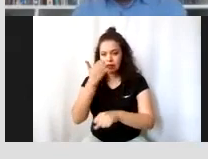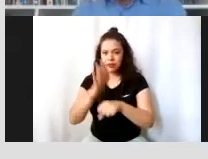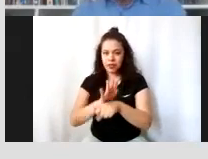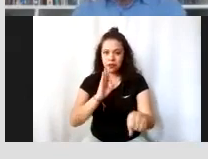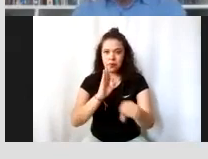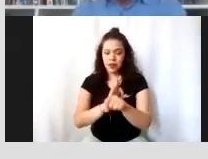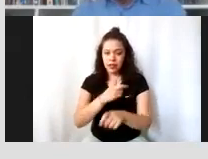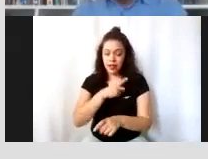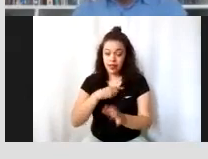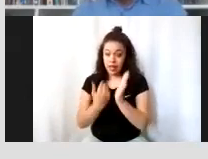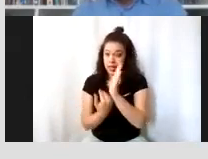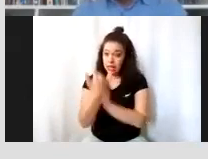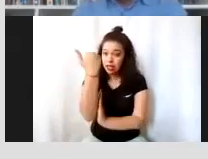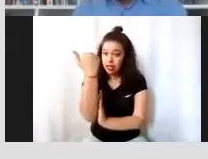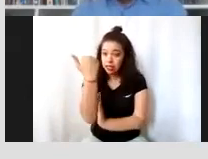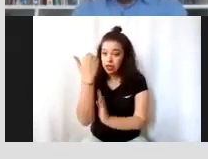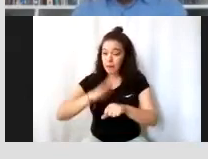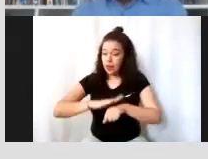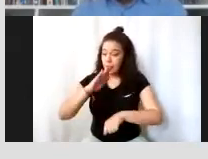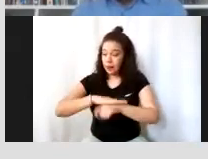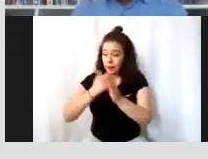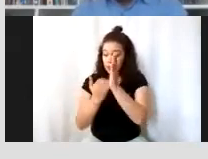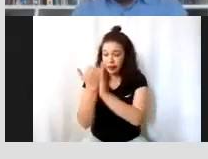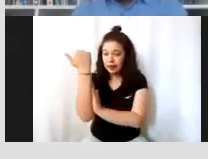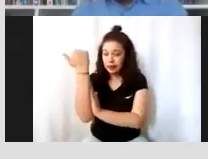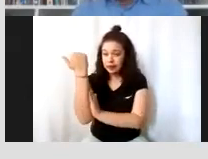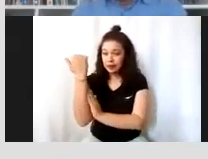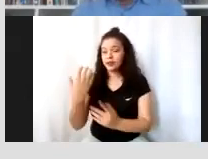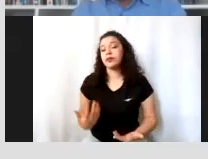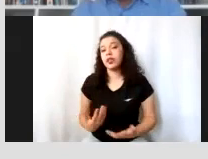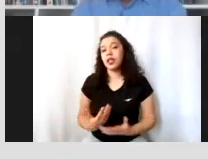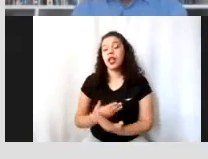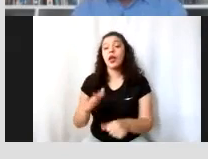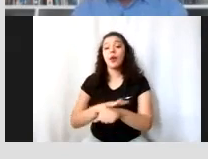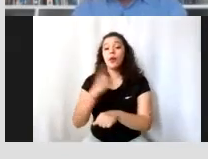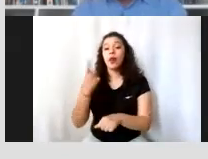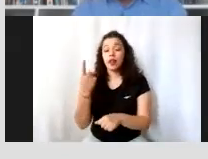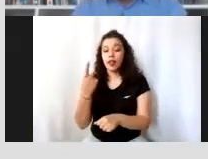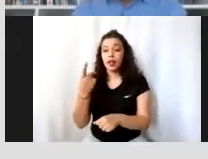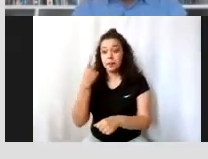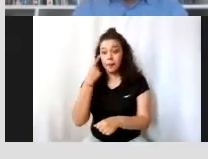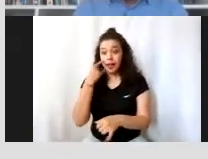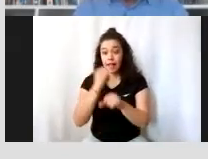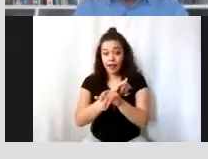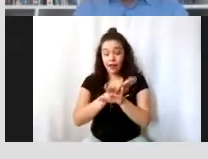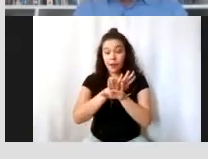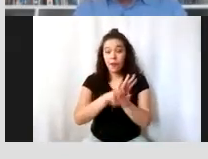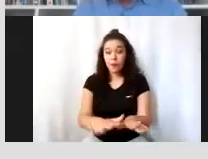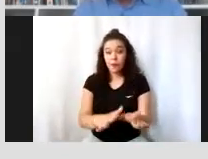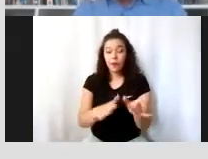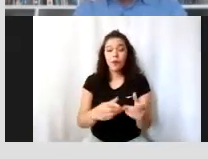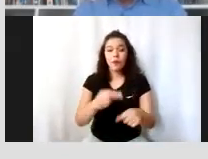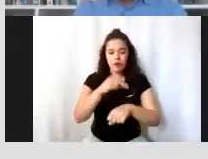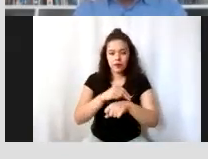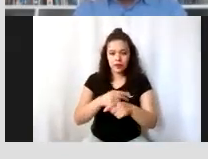altas, lo más altas posibles, porque recabas todo tipo de datos, datos identificativos, datos sobre